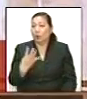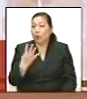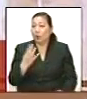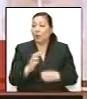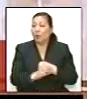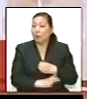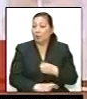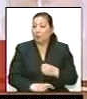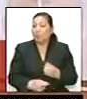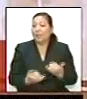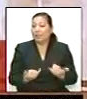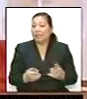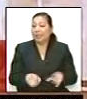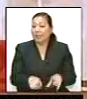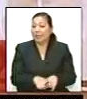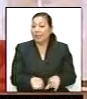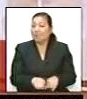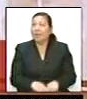países, sino también